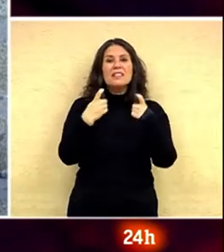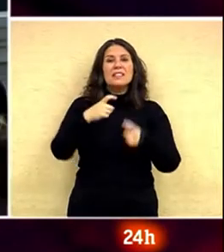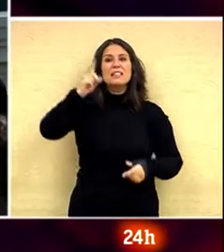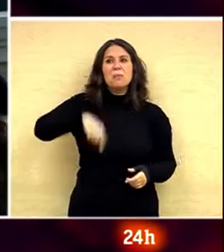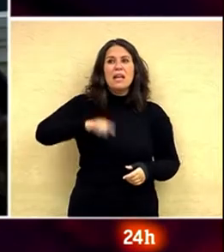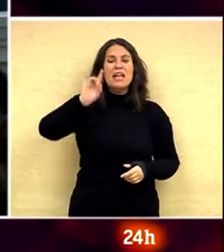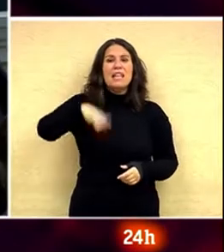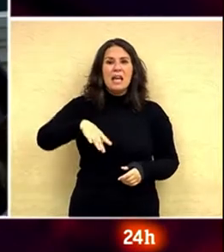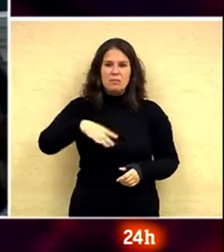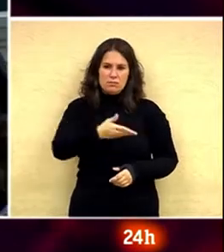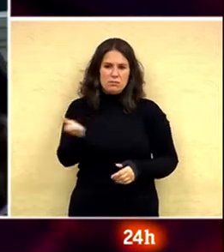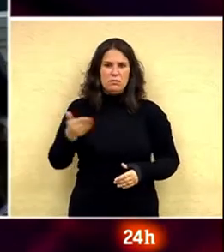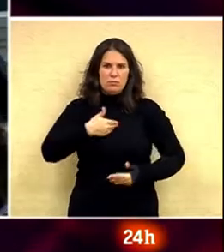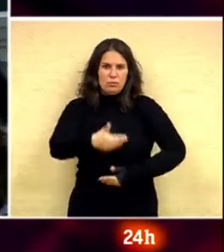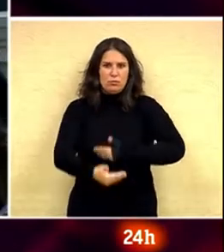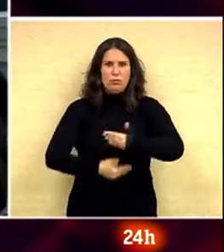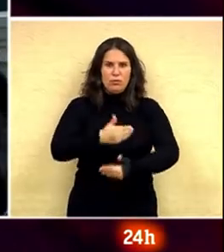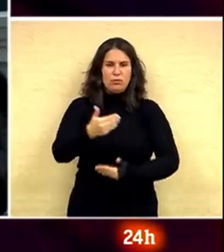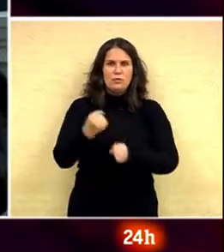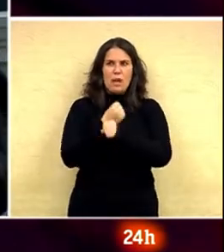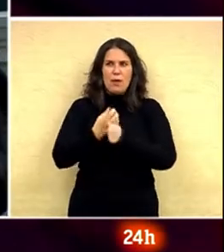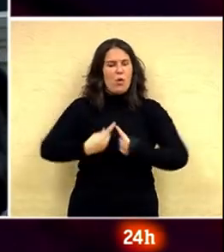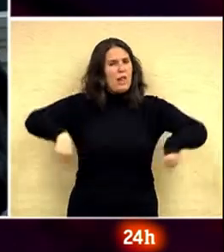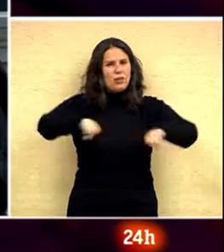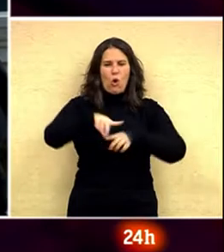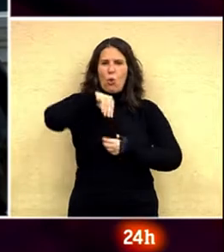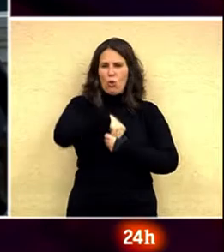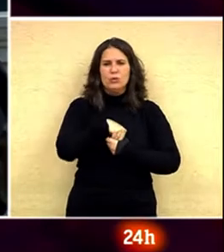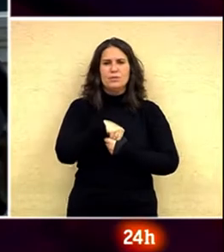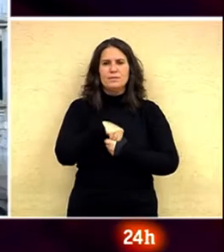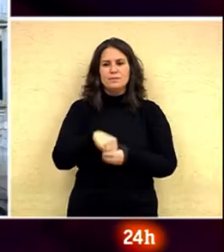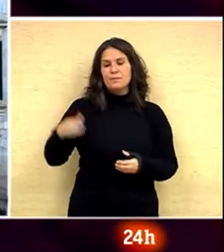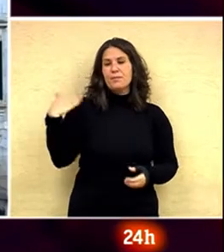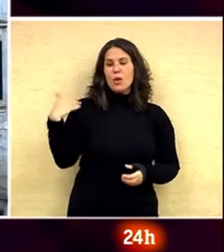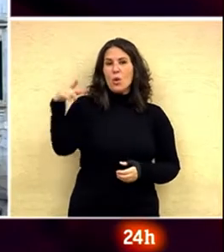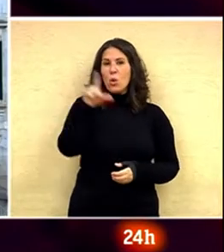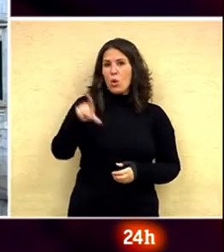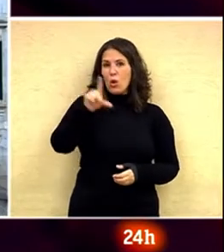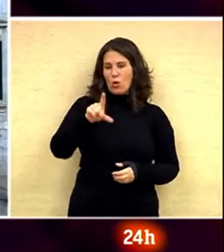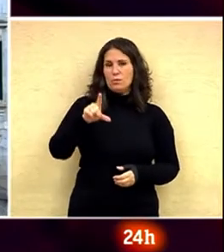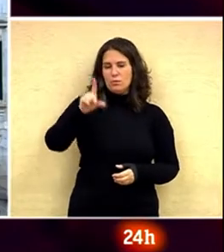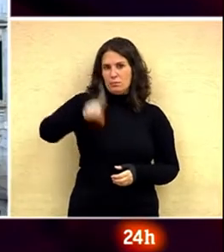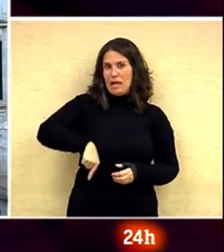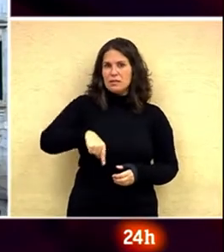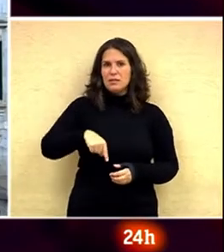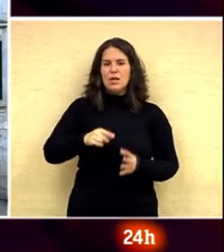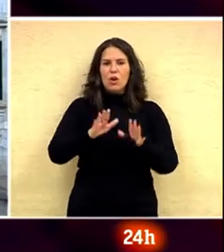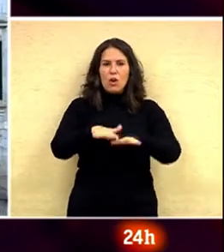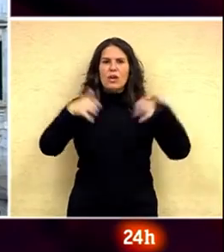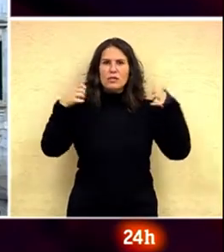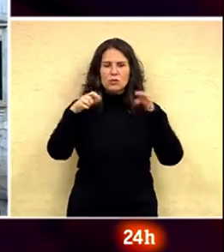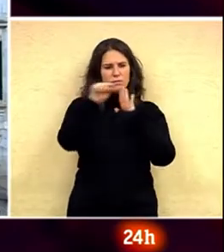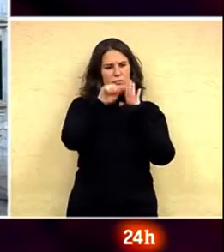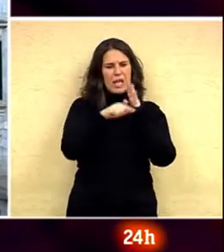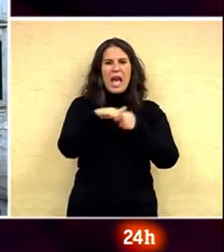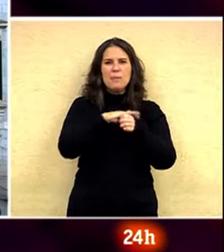necesita también en la actuación diaria de todos. El pasado mes de julio, el Congreso fijó ámbitos de